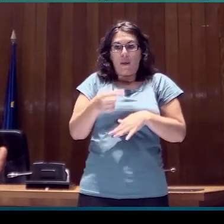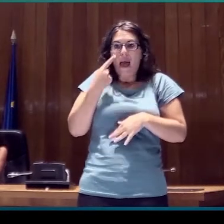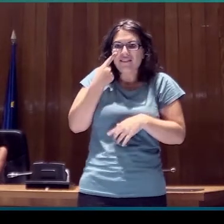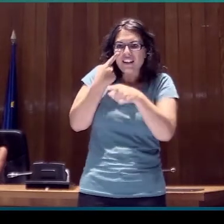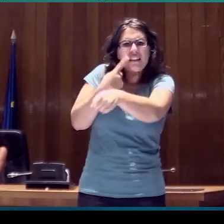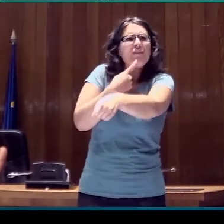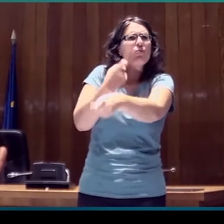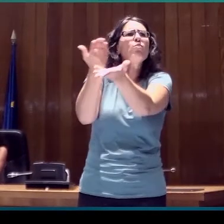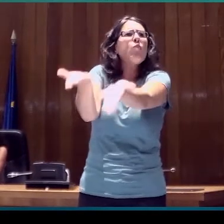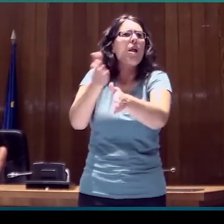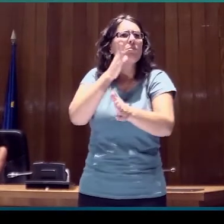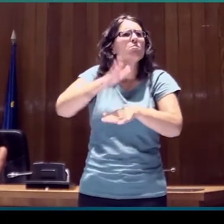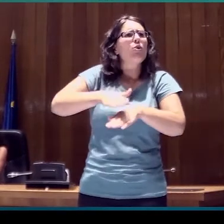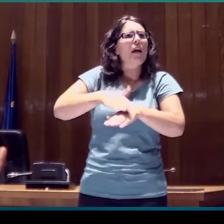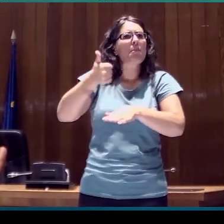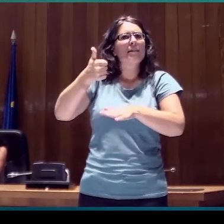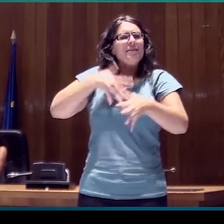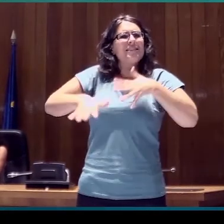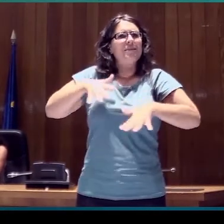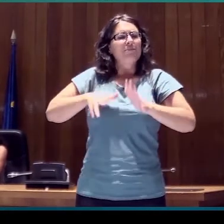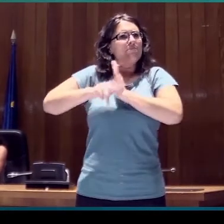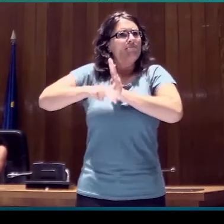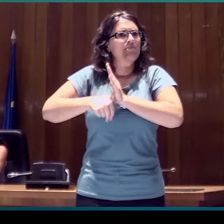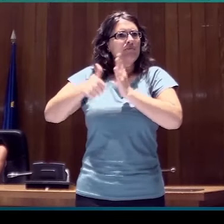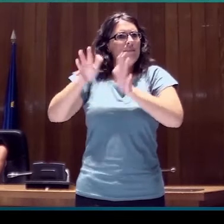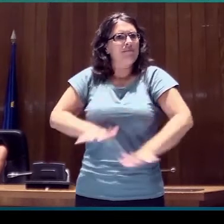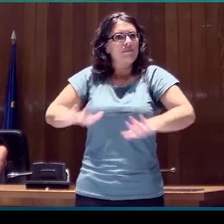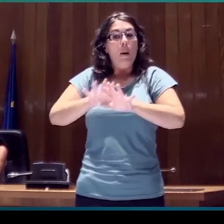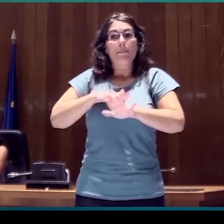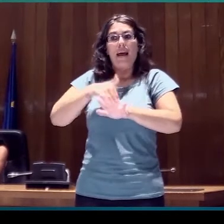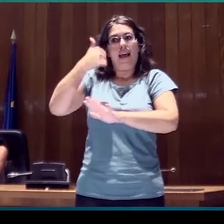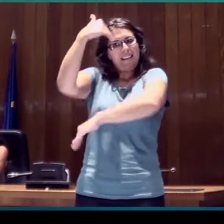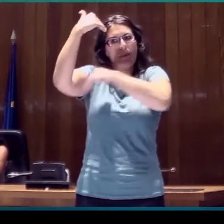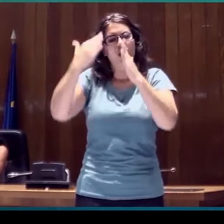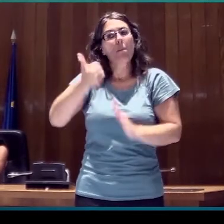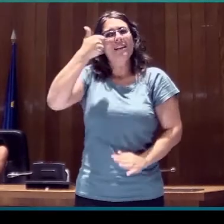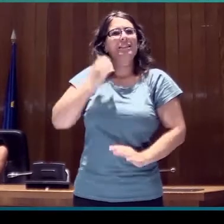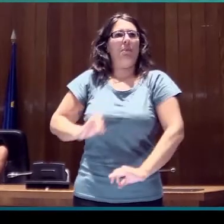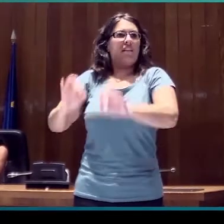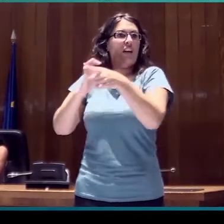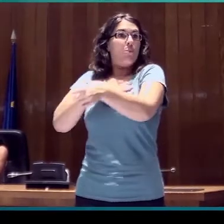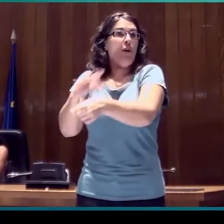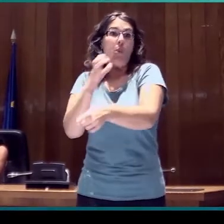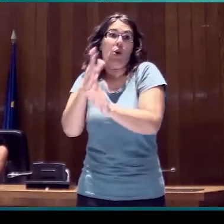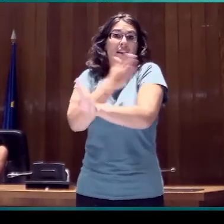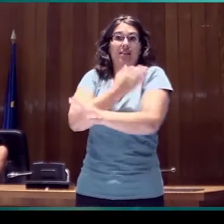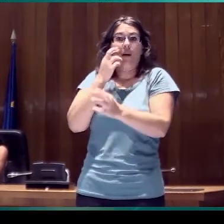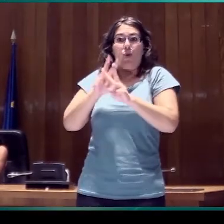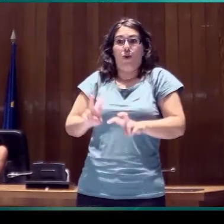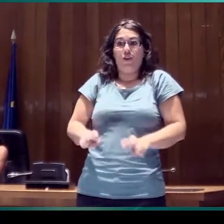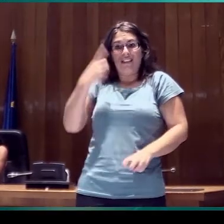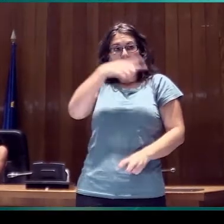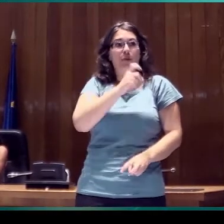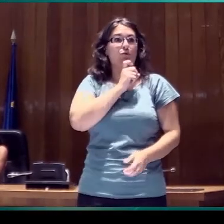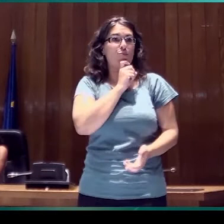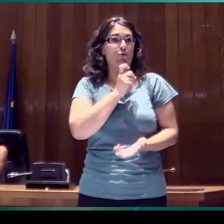dificultades y poner en marcha decisiones de intervención más específicas. Y también necesitamos